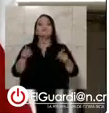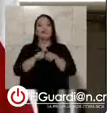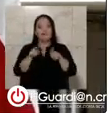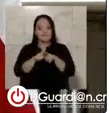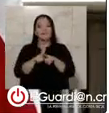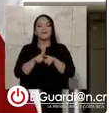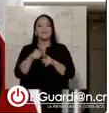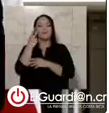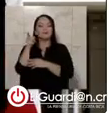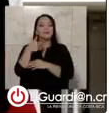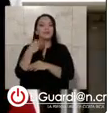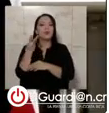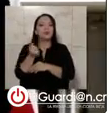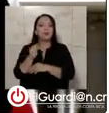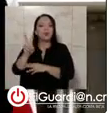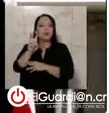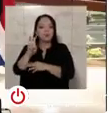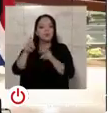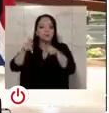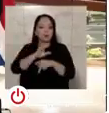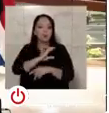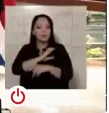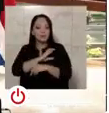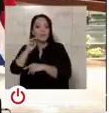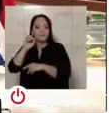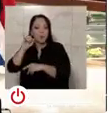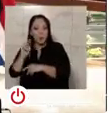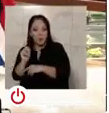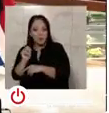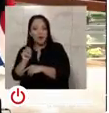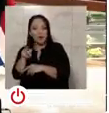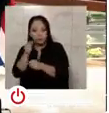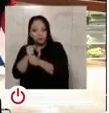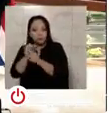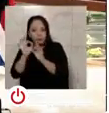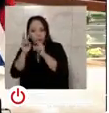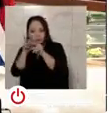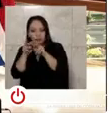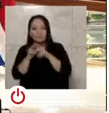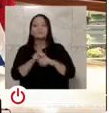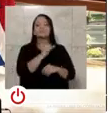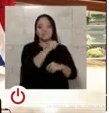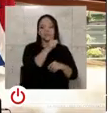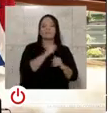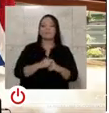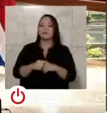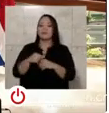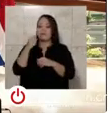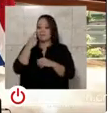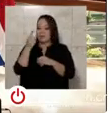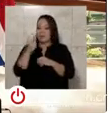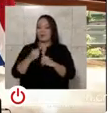desplazamiento. Usted tiene 200 efectivos de la Sí, Fuerza señor. Pública en Moín. Sí, señor. Y sin embargo, y aquí es donde yo quiero